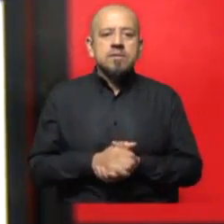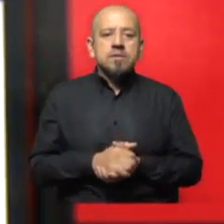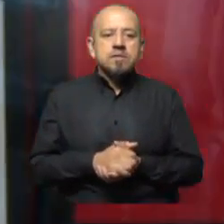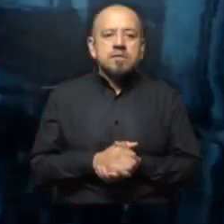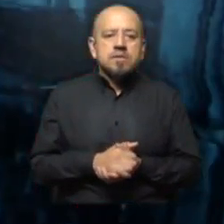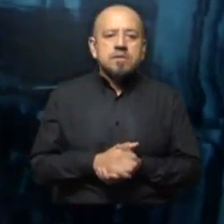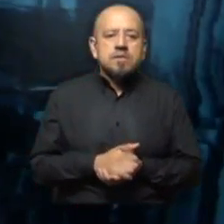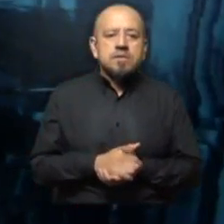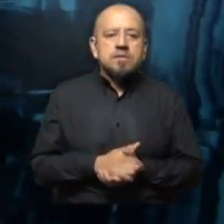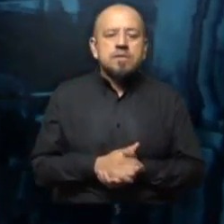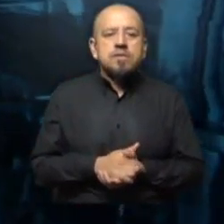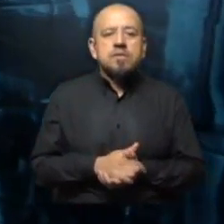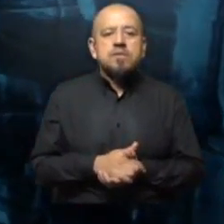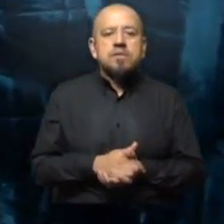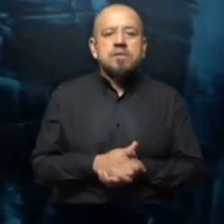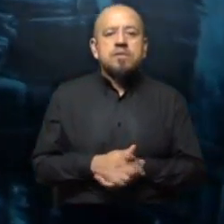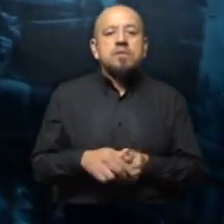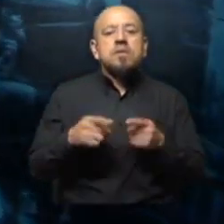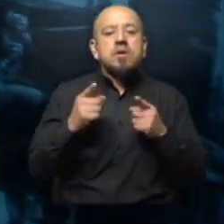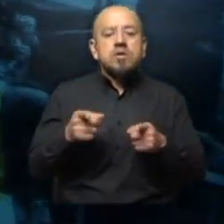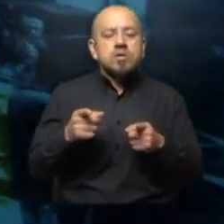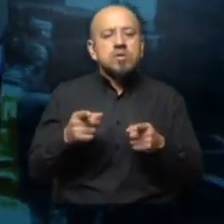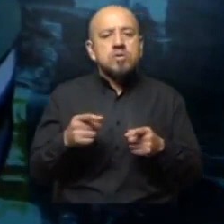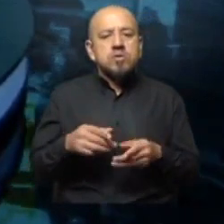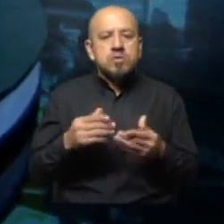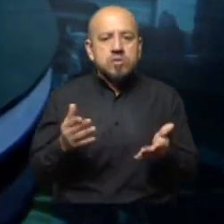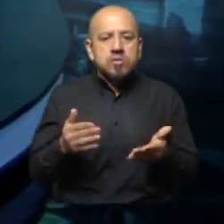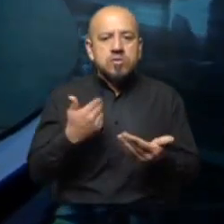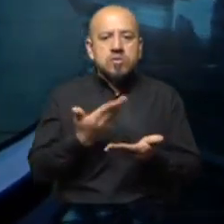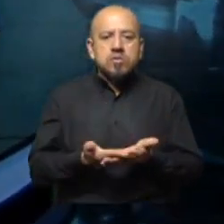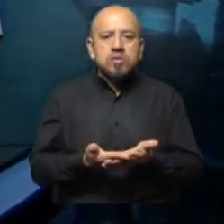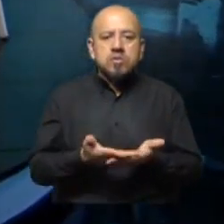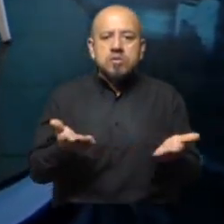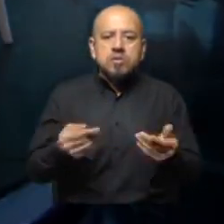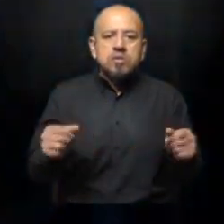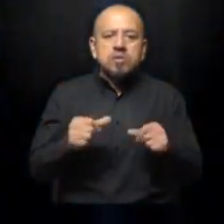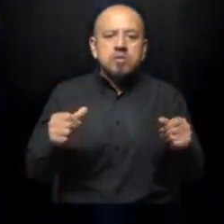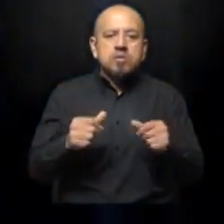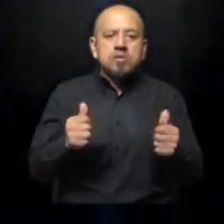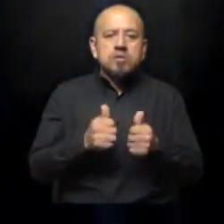y esa afinidad puede permitir que esté proponiendo hacer nada